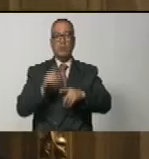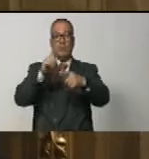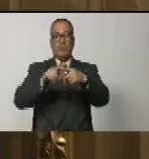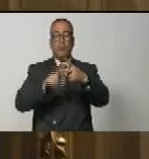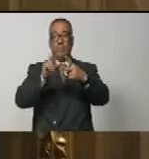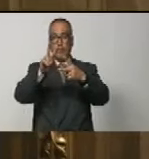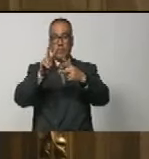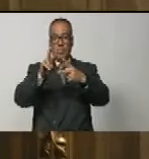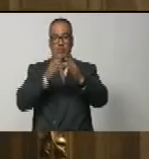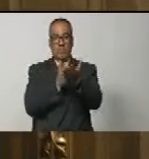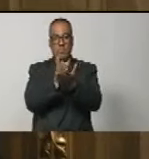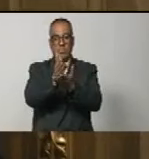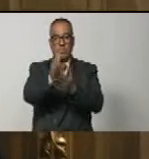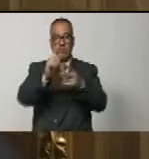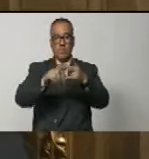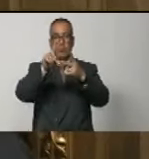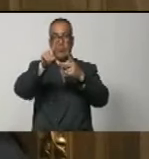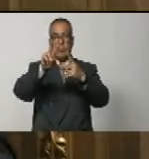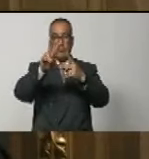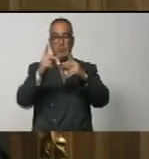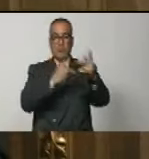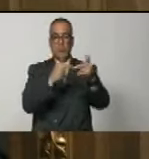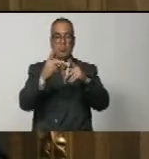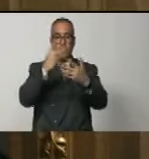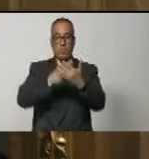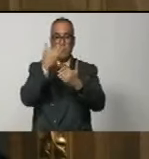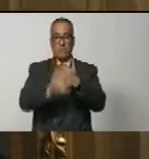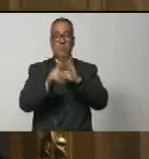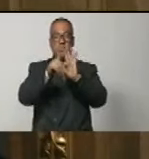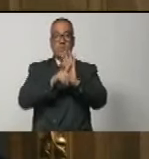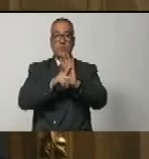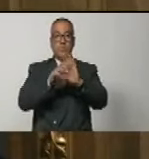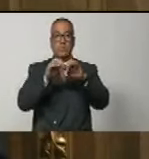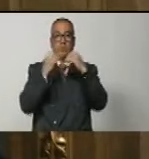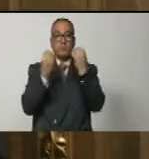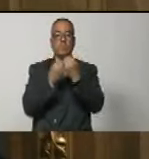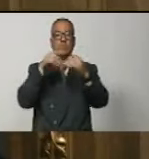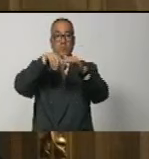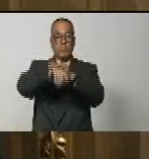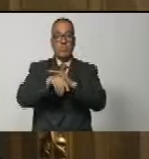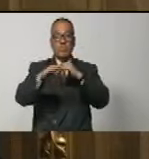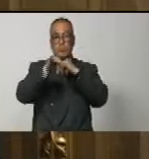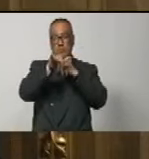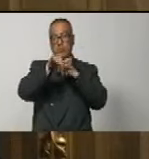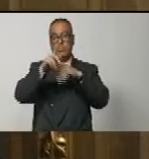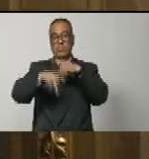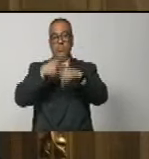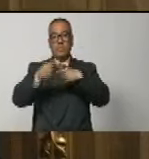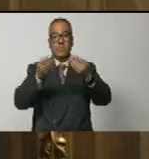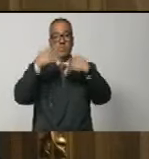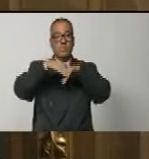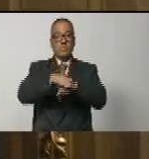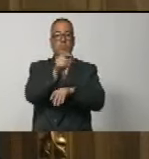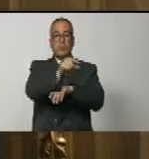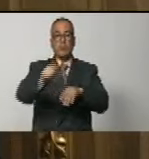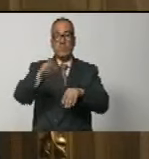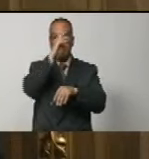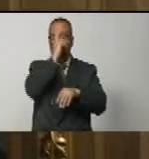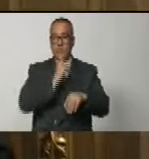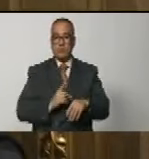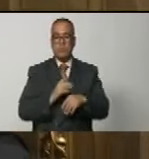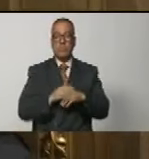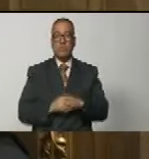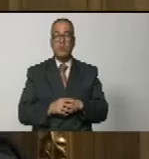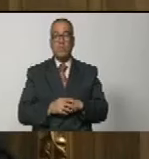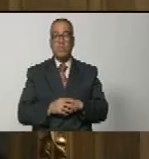Segundo, continuación de la segunda discusión del proyecto de ley orgánica para la inclusión, igualdad y desarrollo integral de las personas con